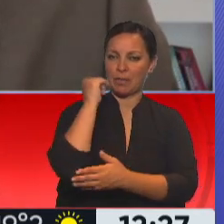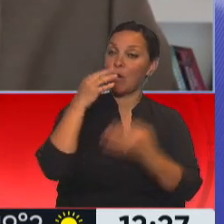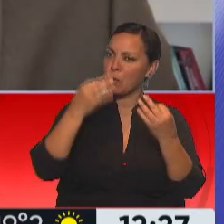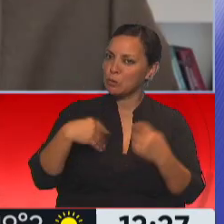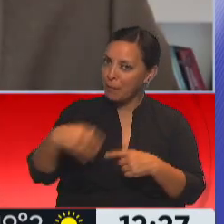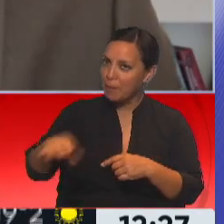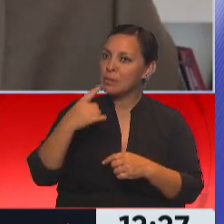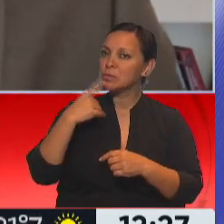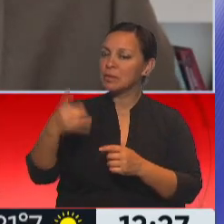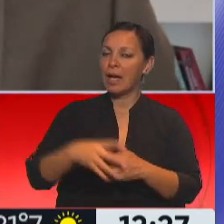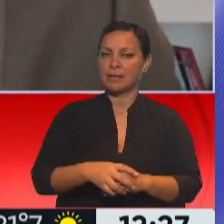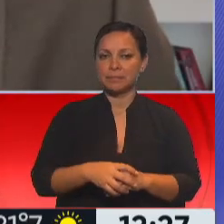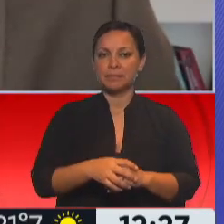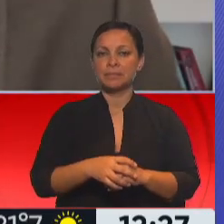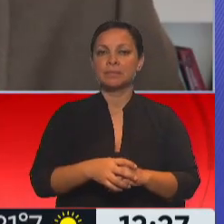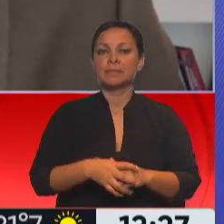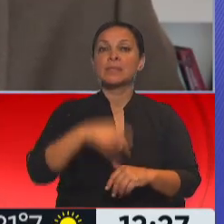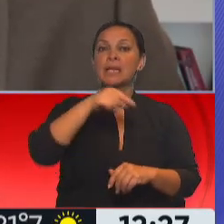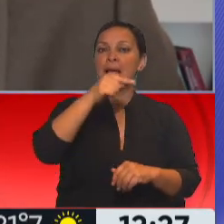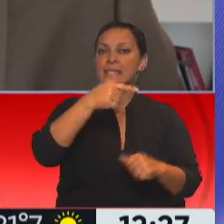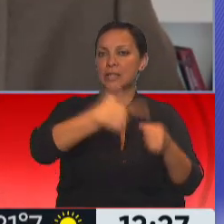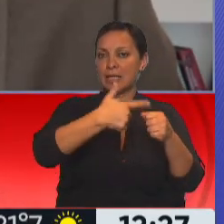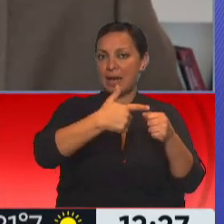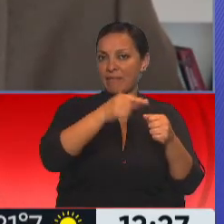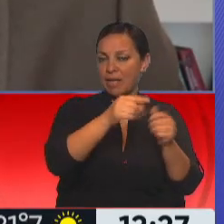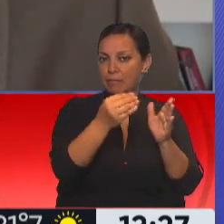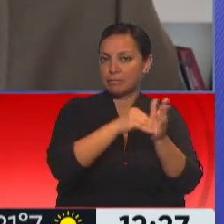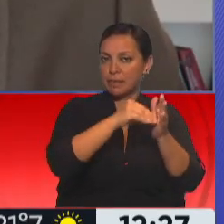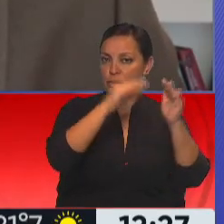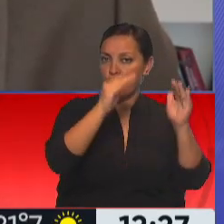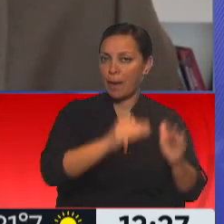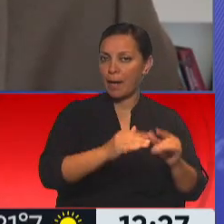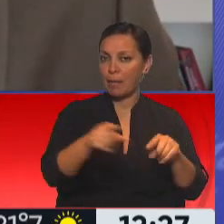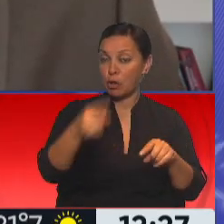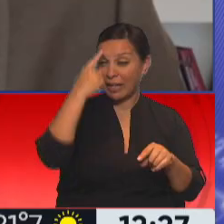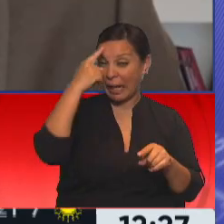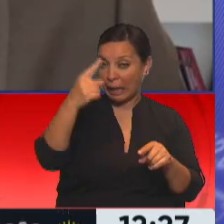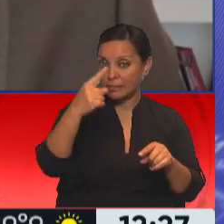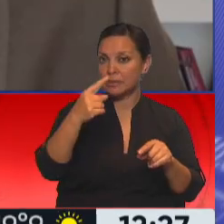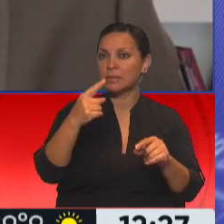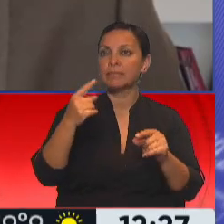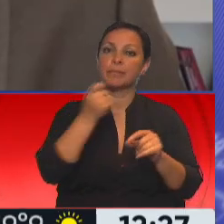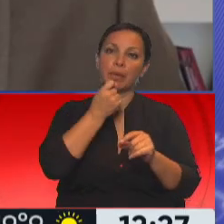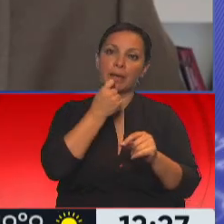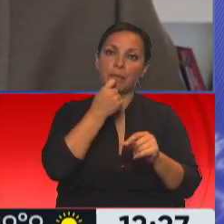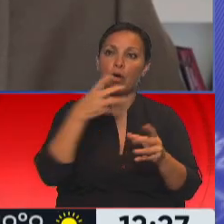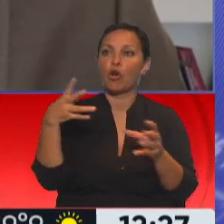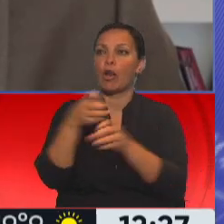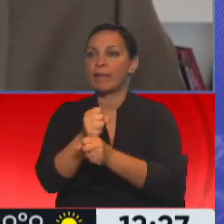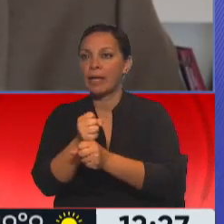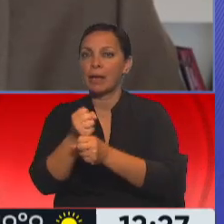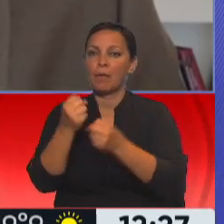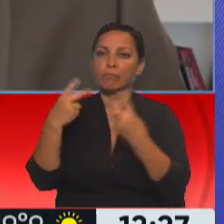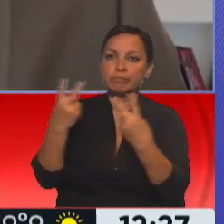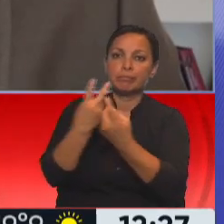¿Habría un efecto derrame después de esta baja? Digo, ¿bajaría el costo, vos creés, del transporte público o de otras cosas en